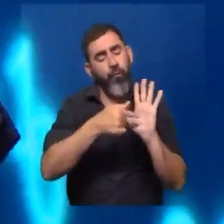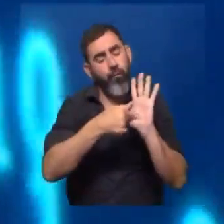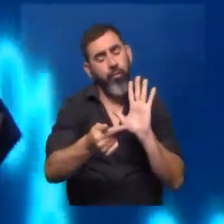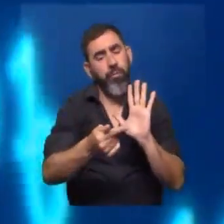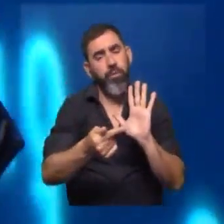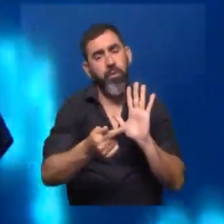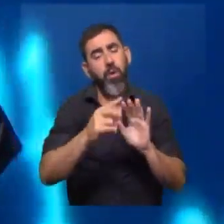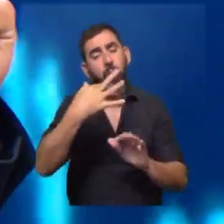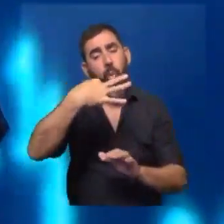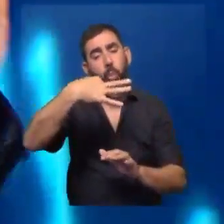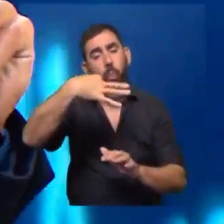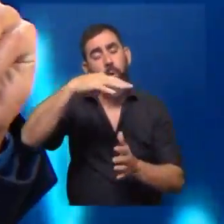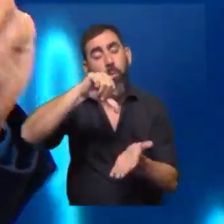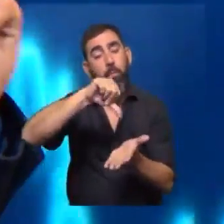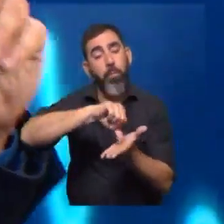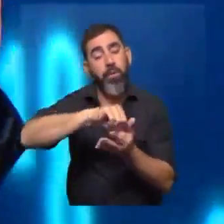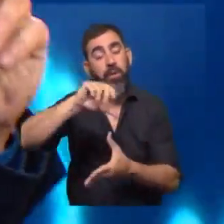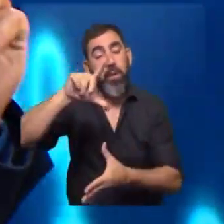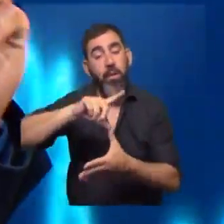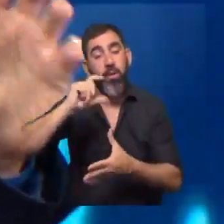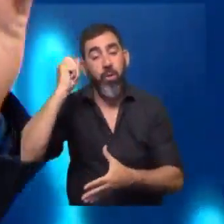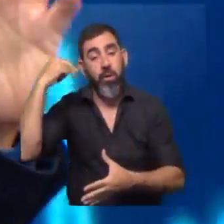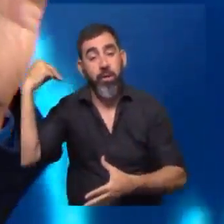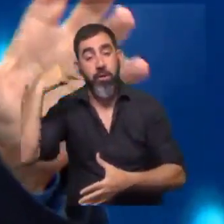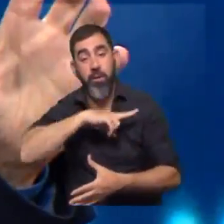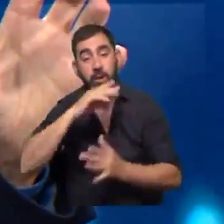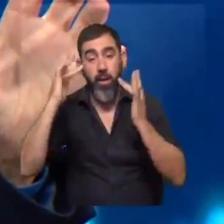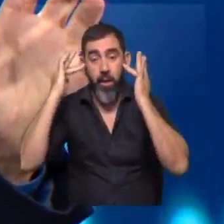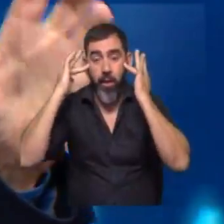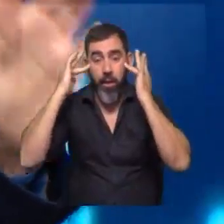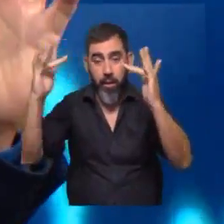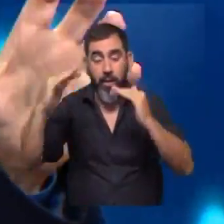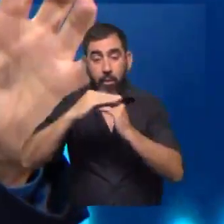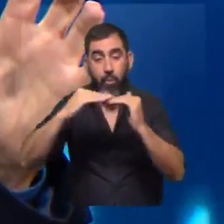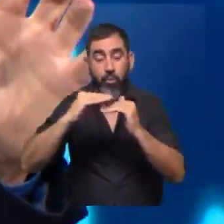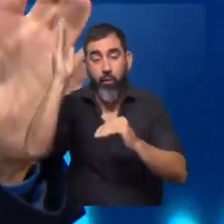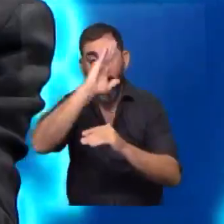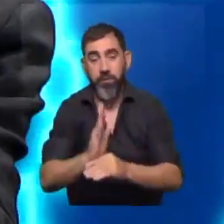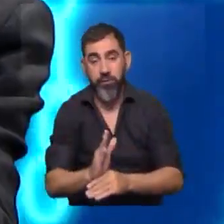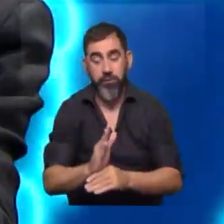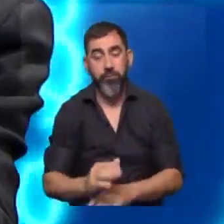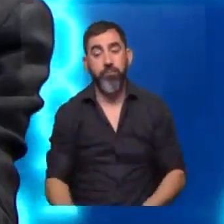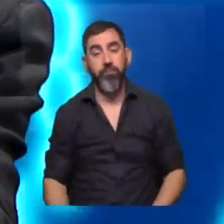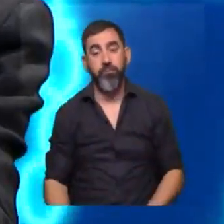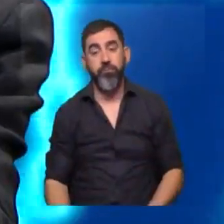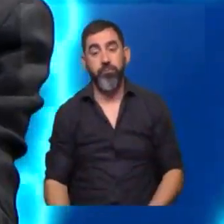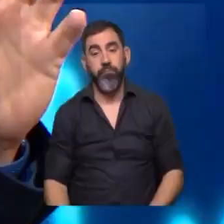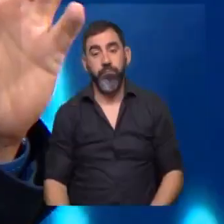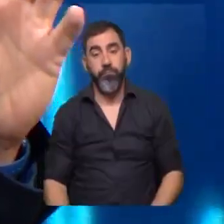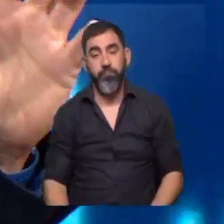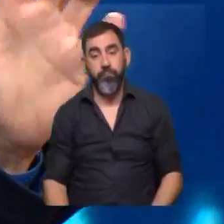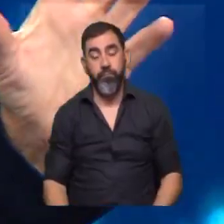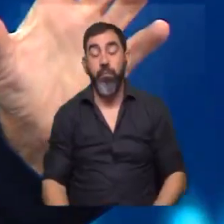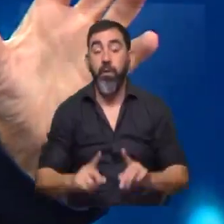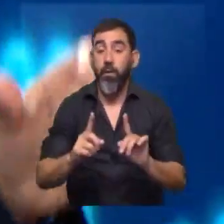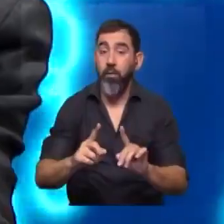atención que el único país latinoamericano que ha incorporado la inteligencia artificial a su educación básica es Brasil. Es Brasil. Un camino que